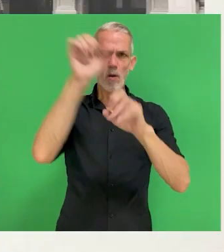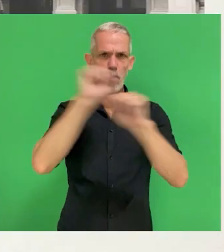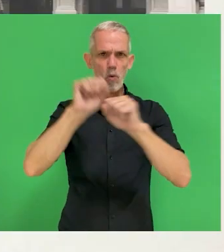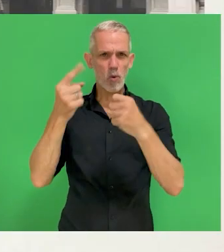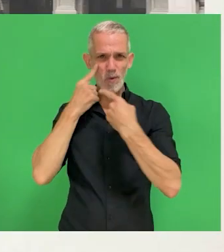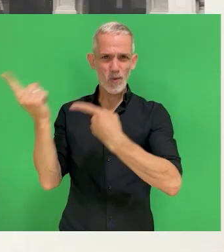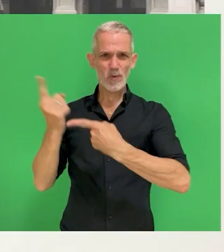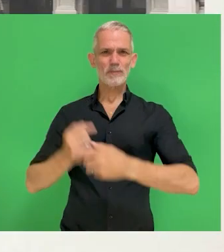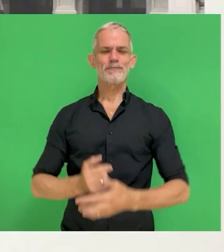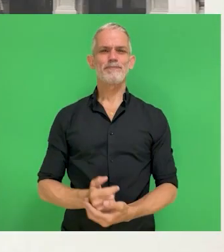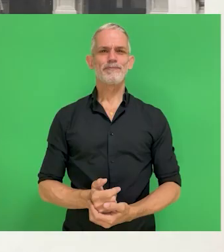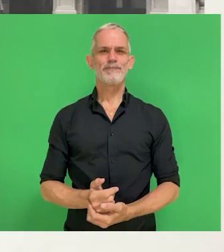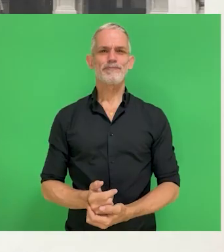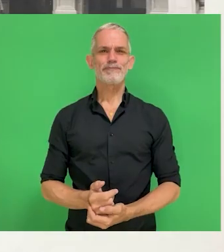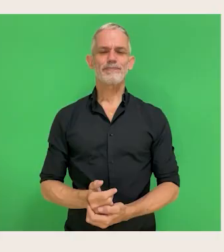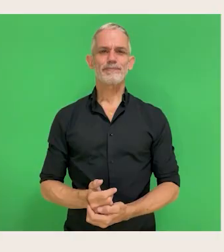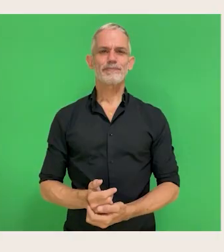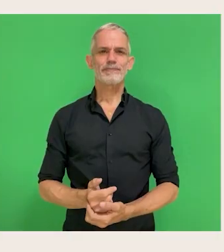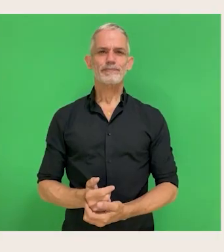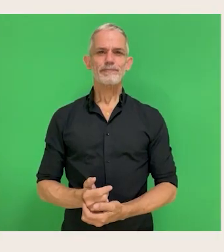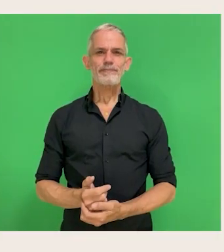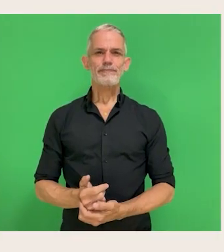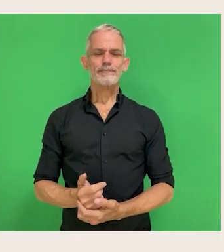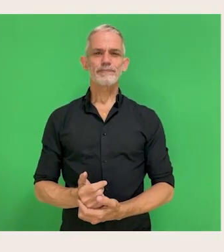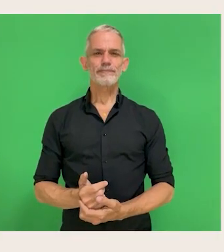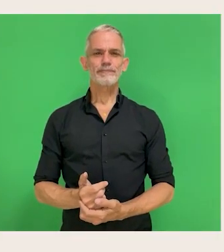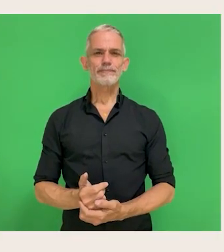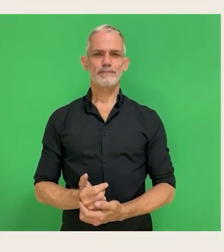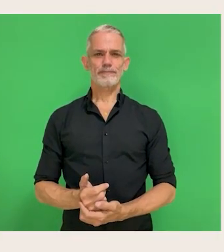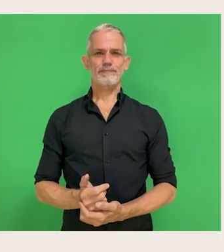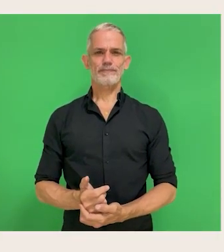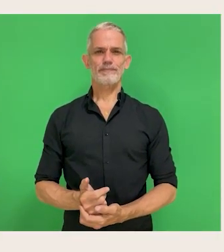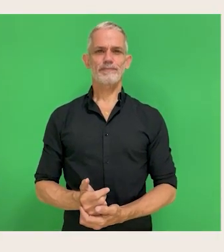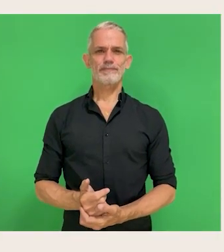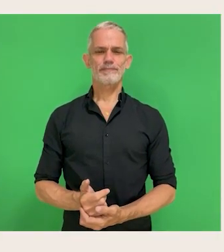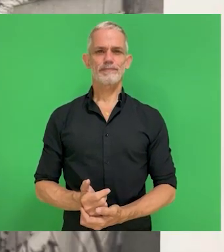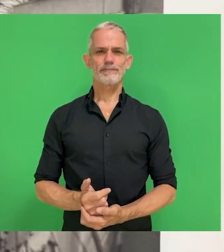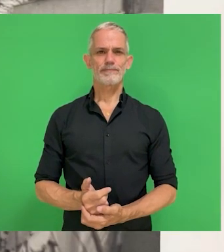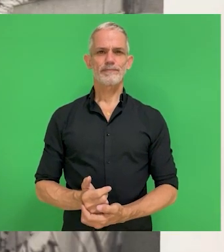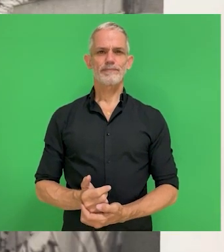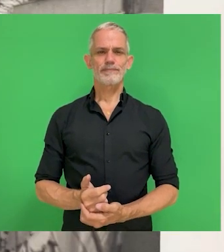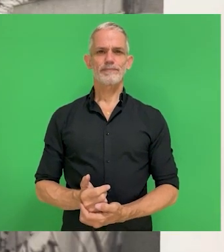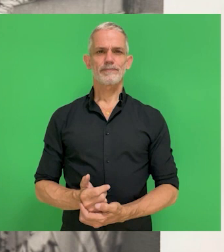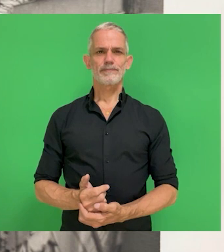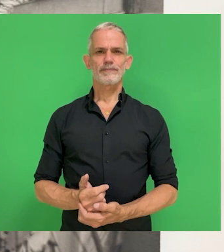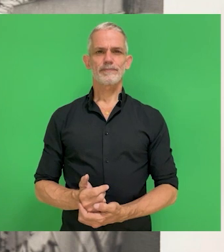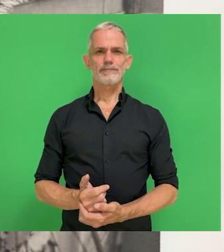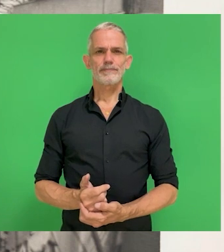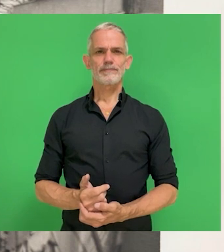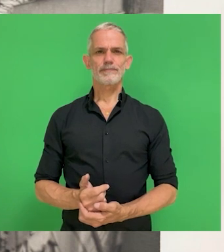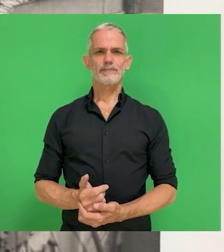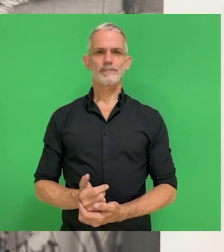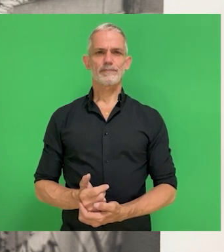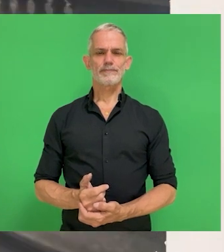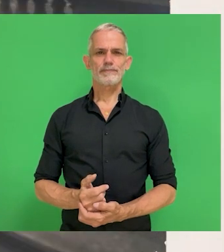Fotos en blanco y negro de los destrozos en Casa Rosada, en el frente, en la terraza y en el interior.